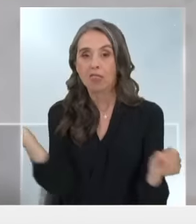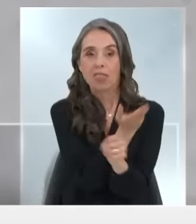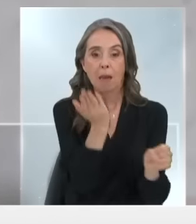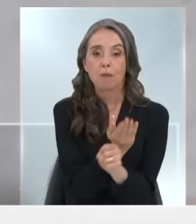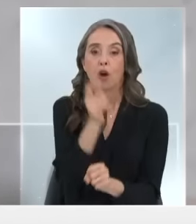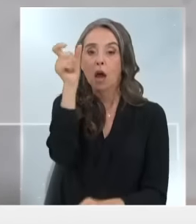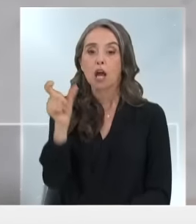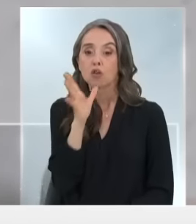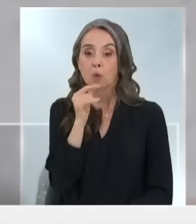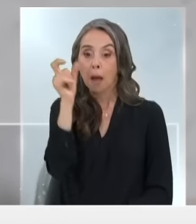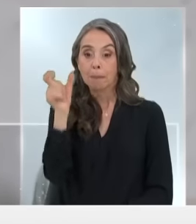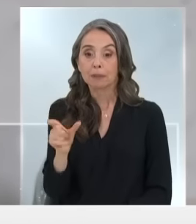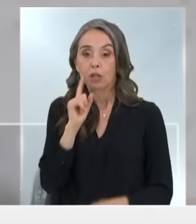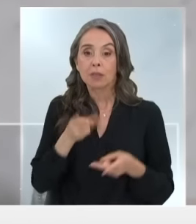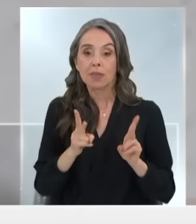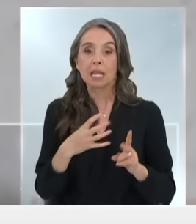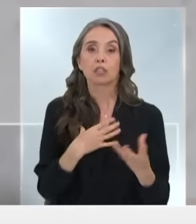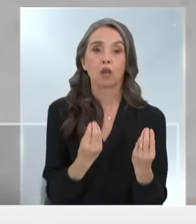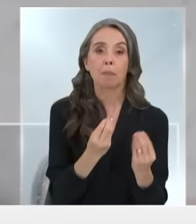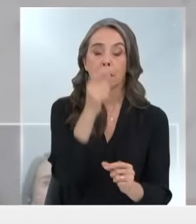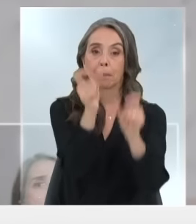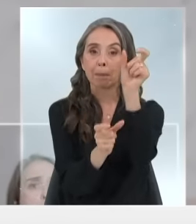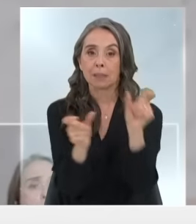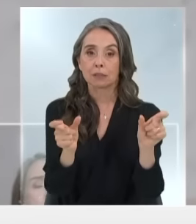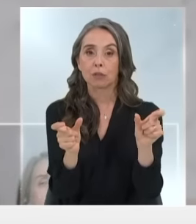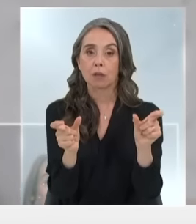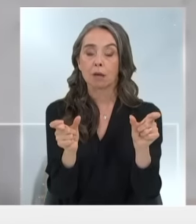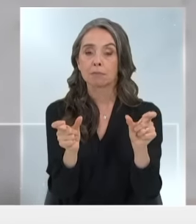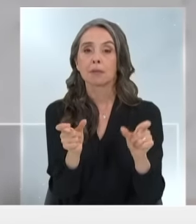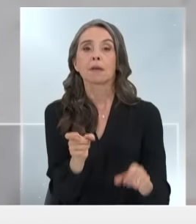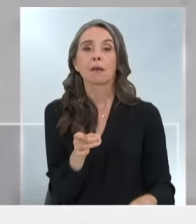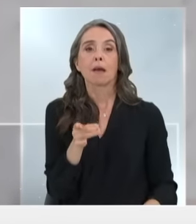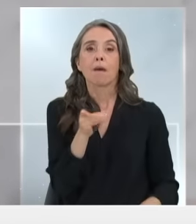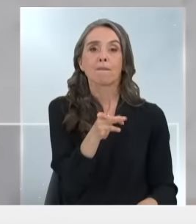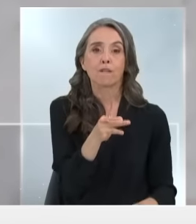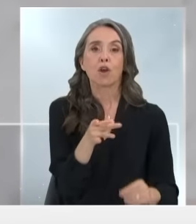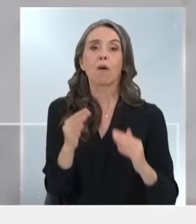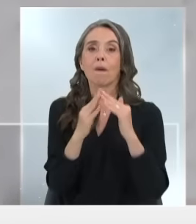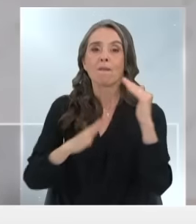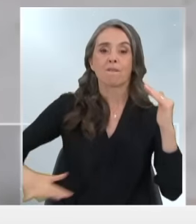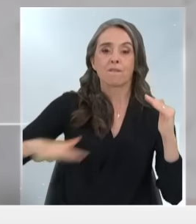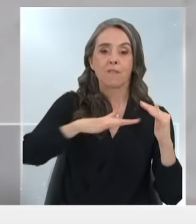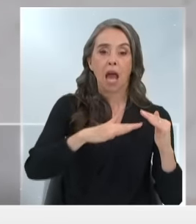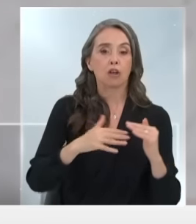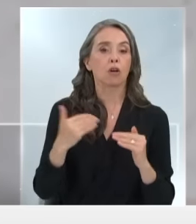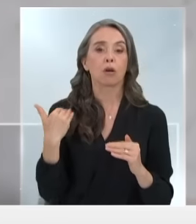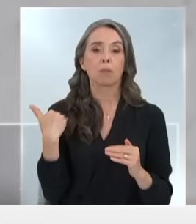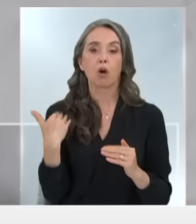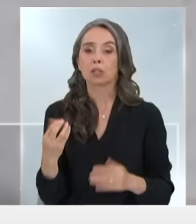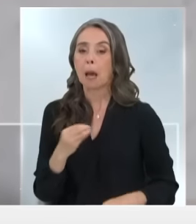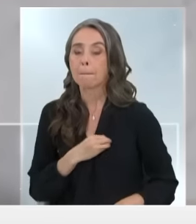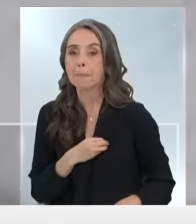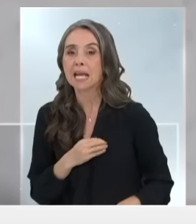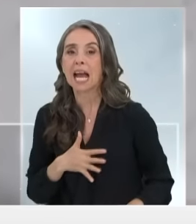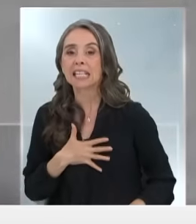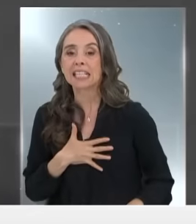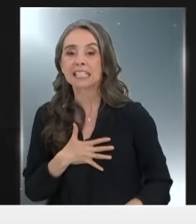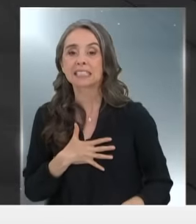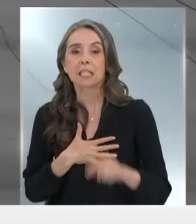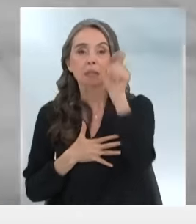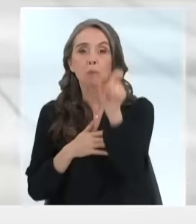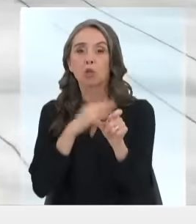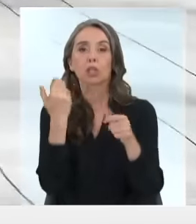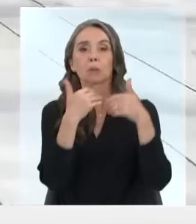tiene derecho a amedrentar a la población y violentar a los barrios, por mucha pena que sea la que sienta por la partida de un ser